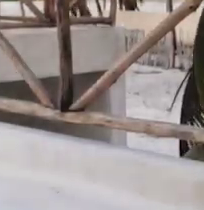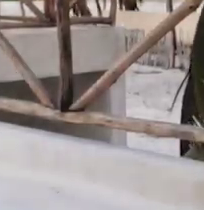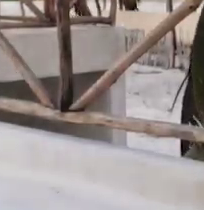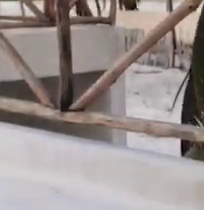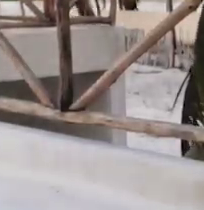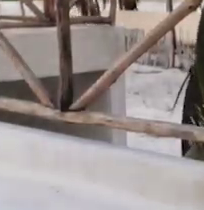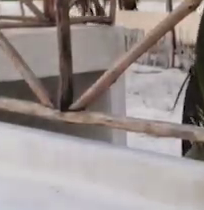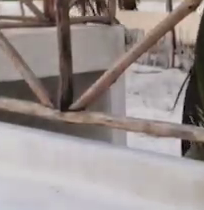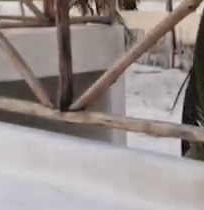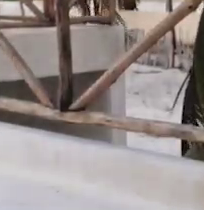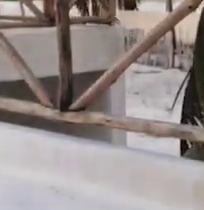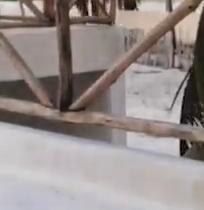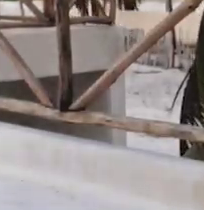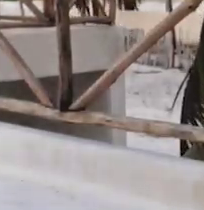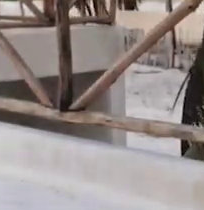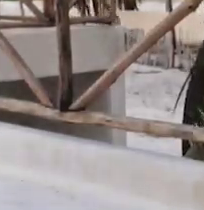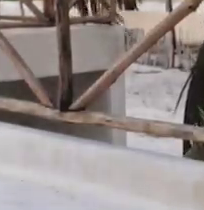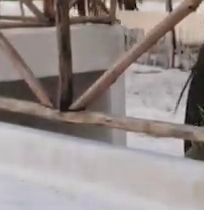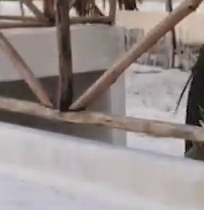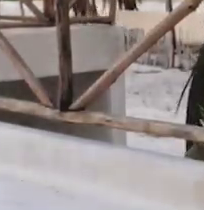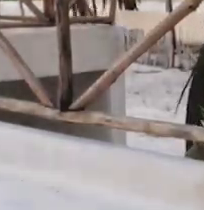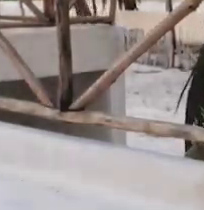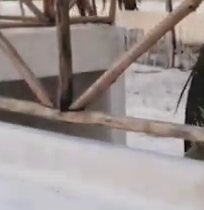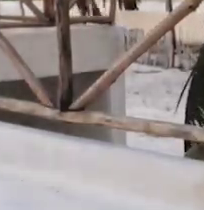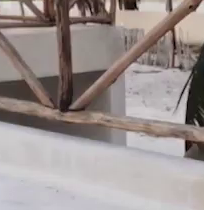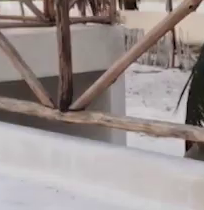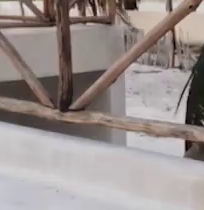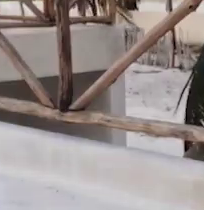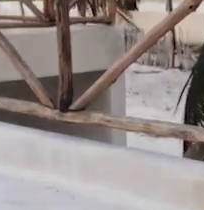descansamos. Tercer ejercicio,